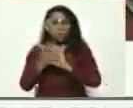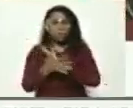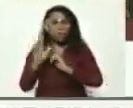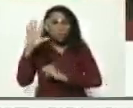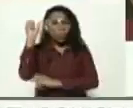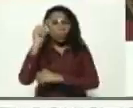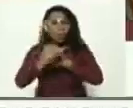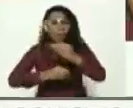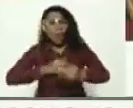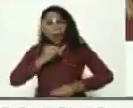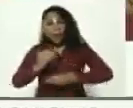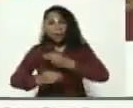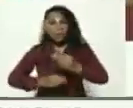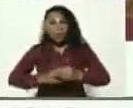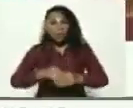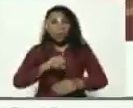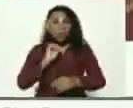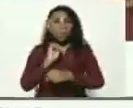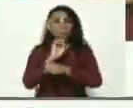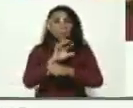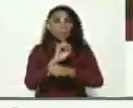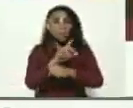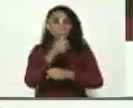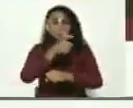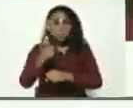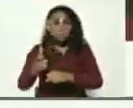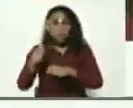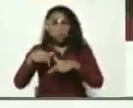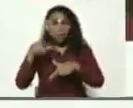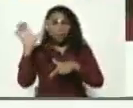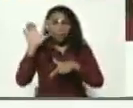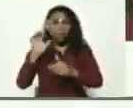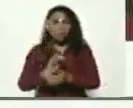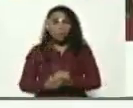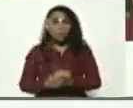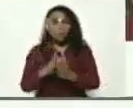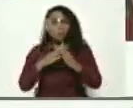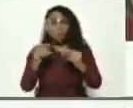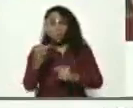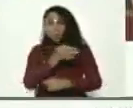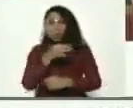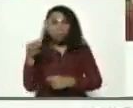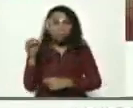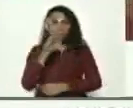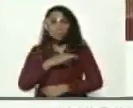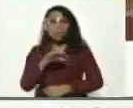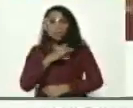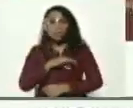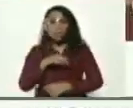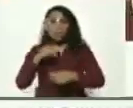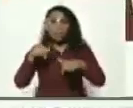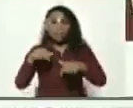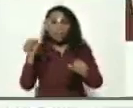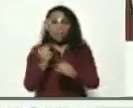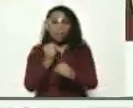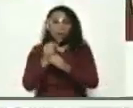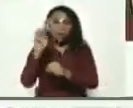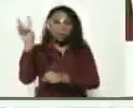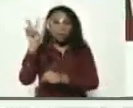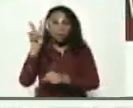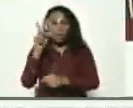partido con los emisarios que enviaron de Caracas. Todo, excelentísimo señor, es obra de los